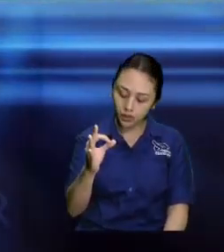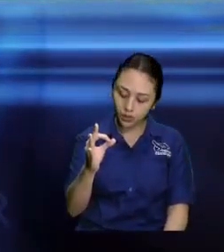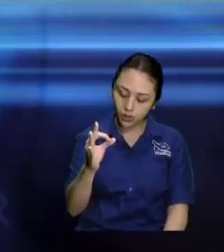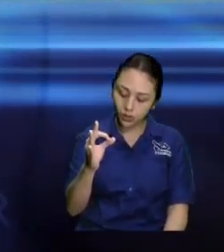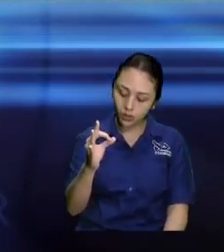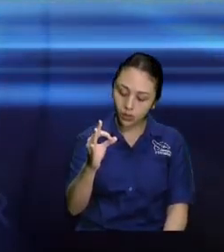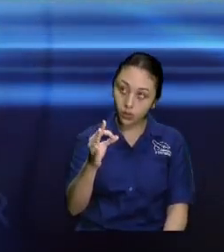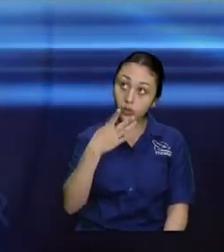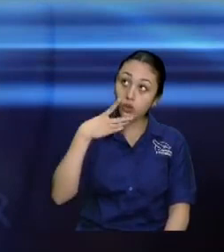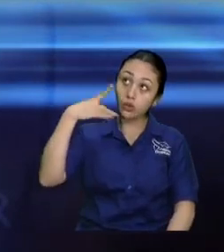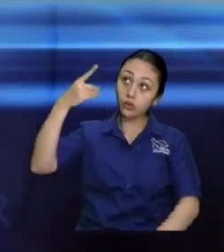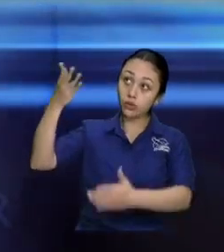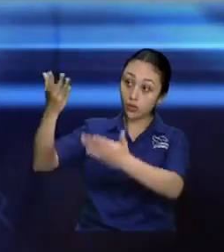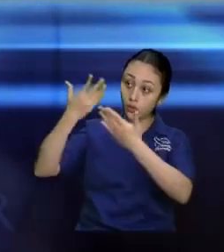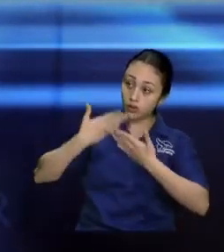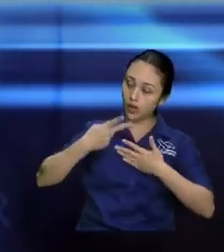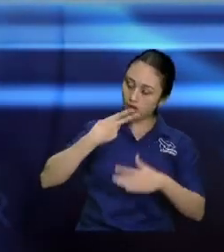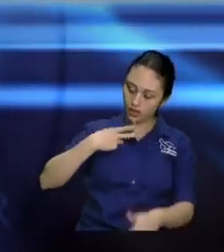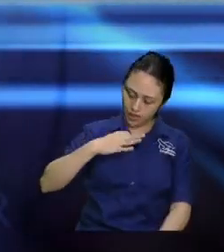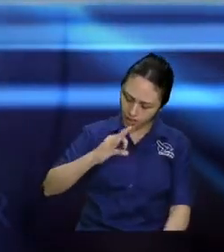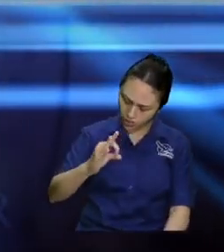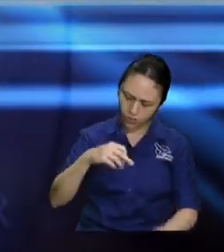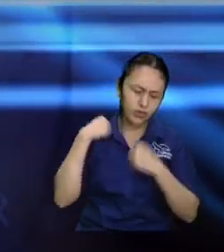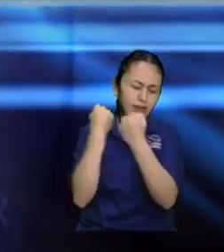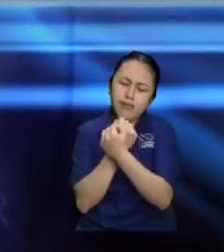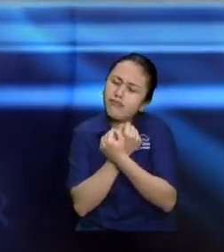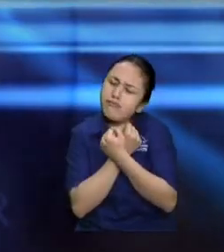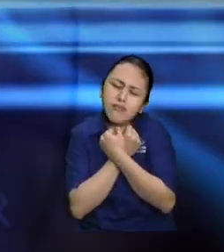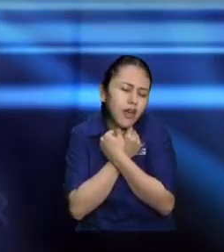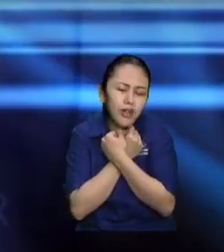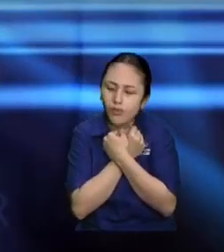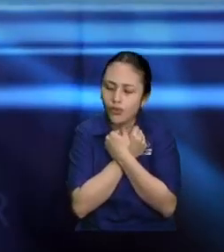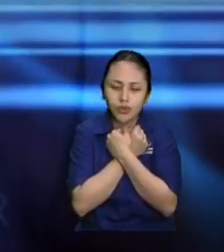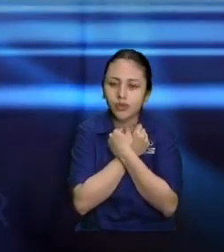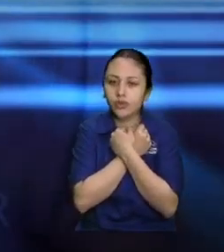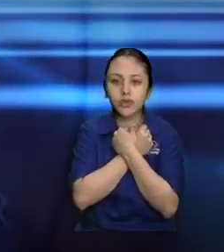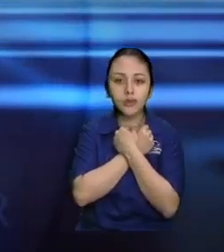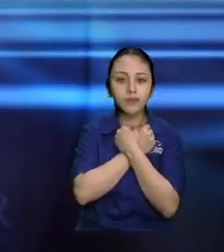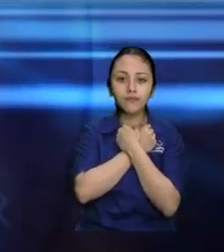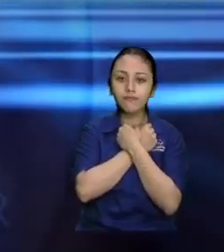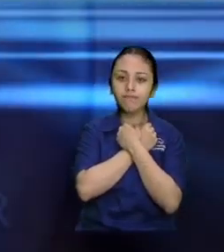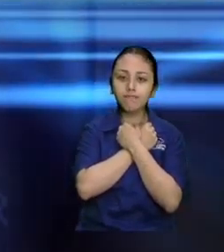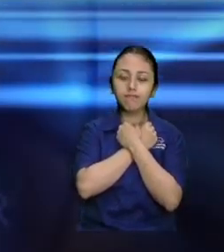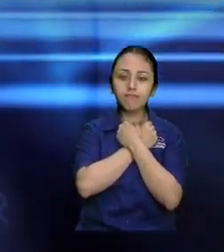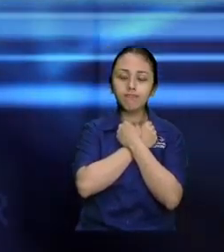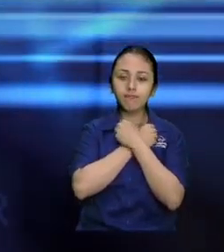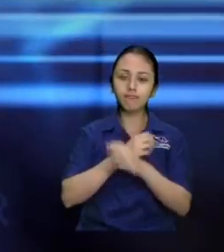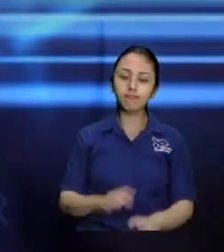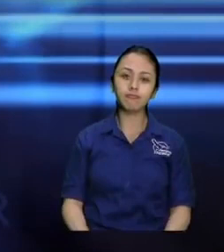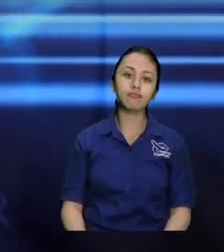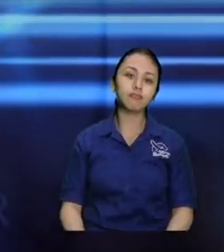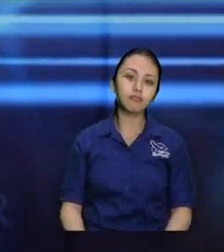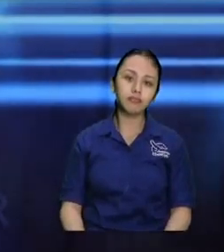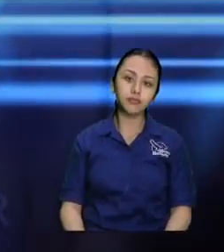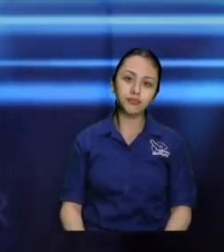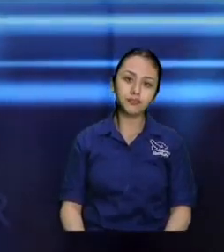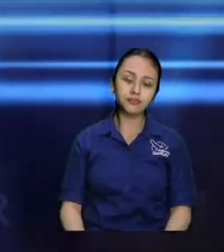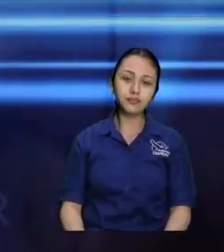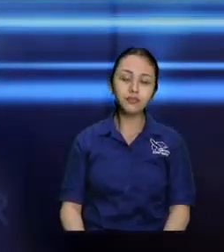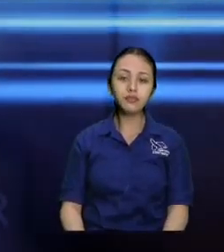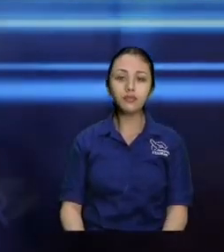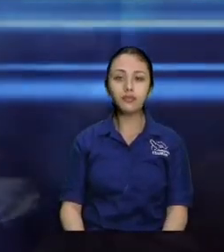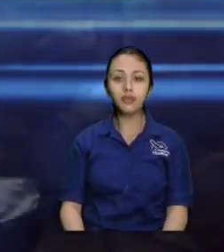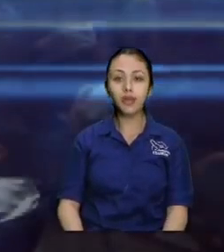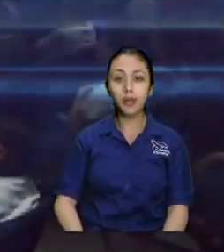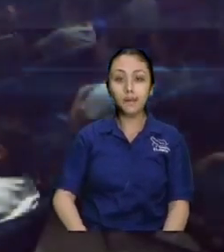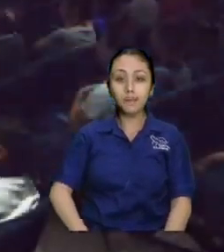dan a nuestros muchachitos y los amamos y nos enamoramos de ellos y los justificamos muchas veces. Y